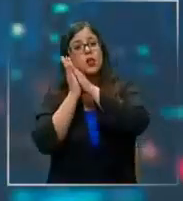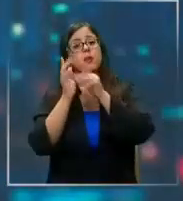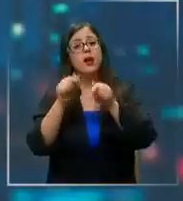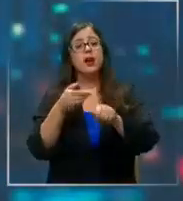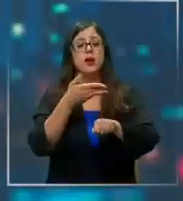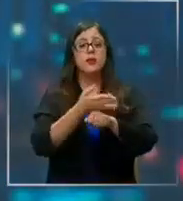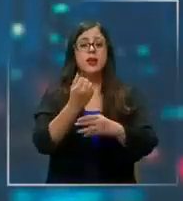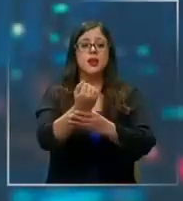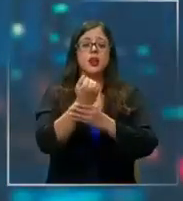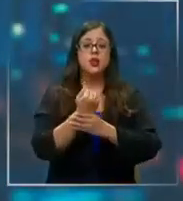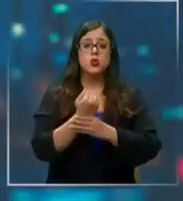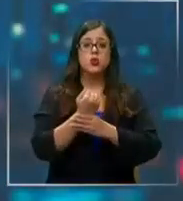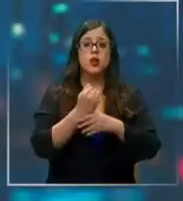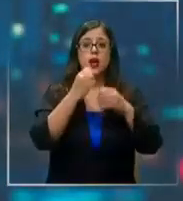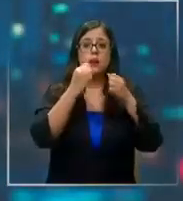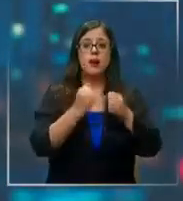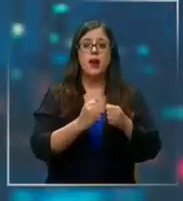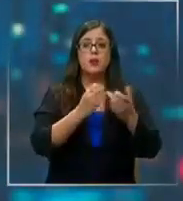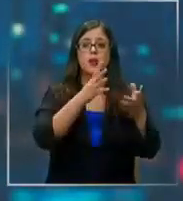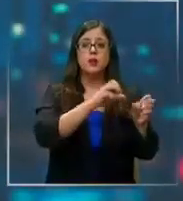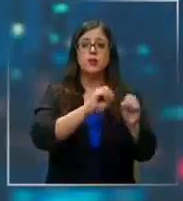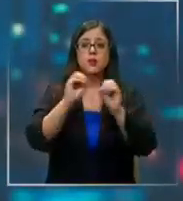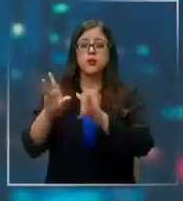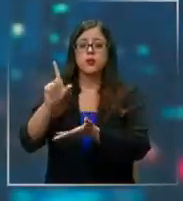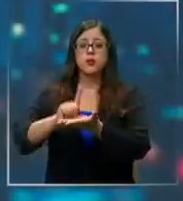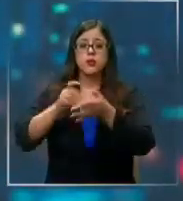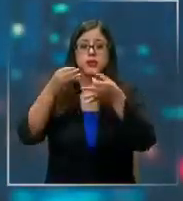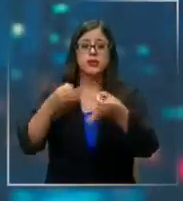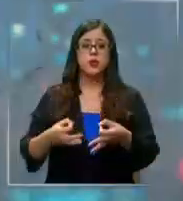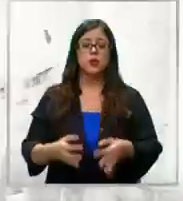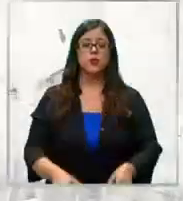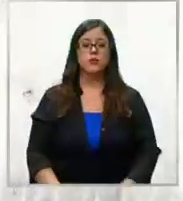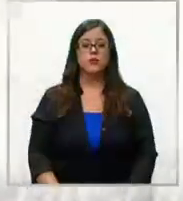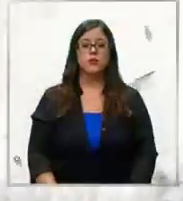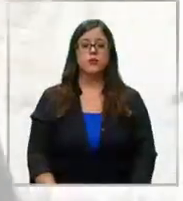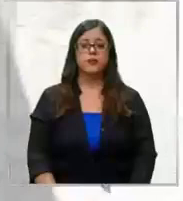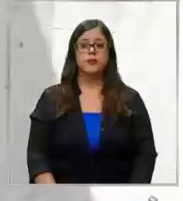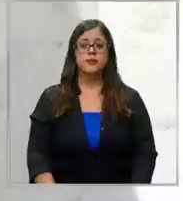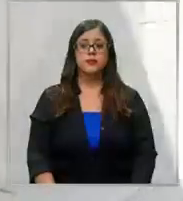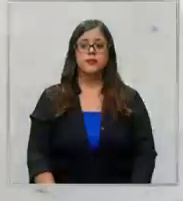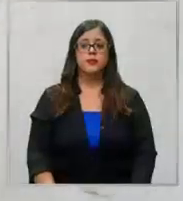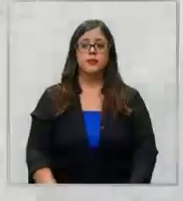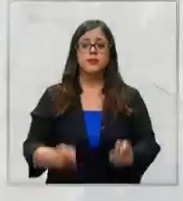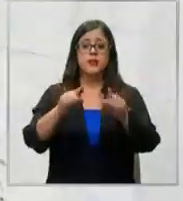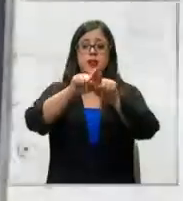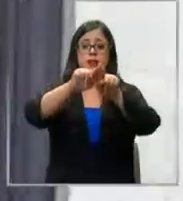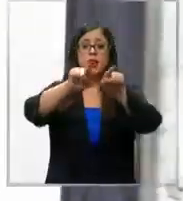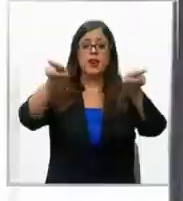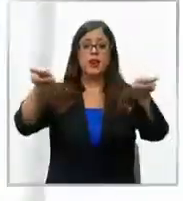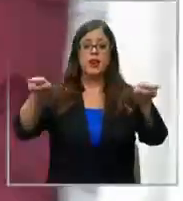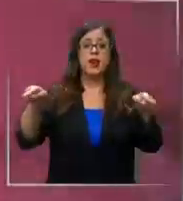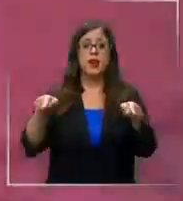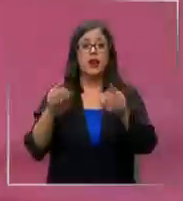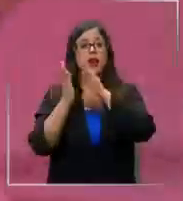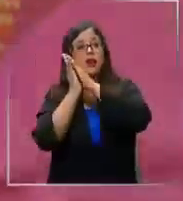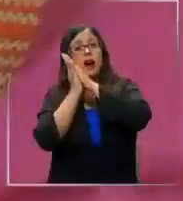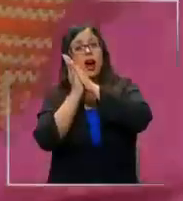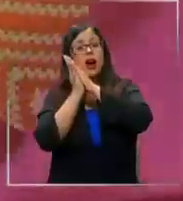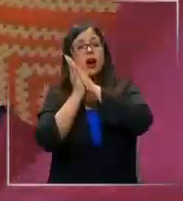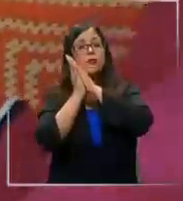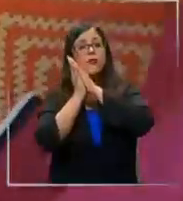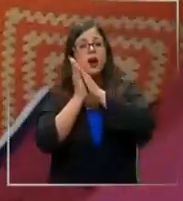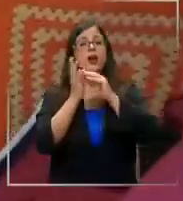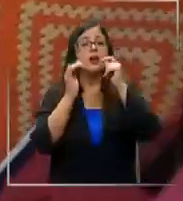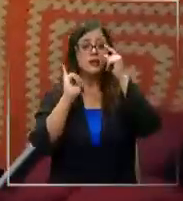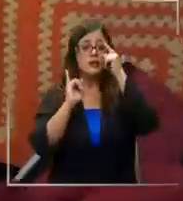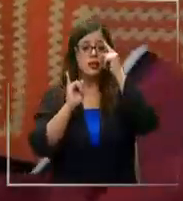Piden ayuda para trasladarse hasta un lugar seguro. ¿Esta es la cama donde duermen ustedes? Claro, esa es la cama donde dormimos